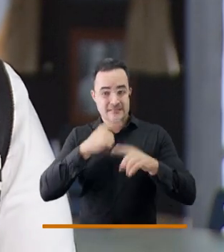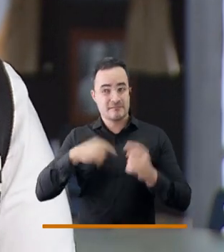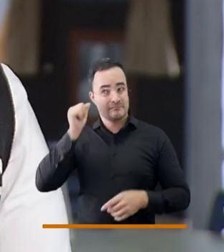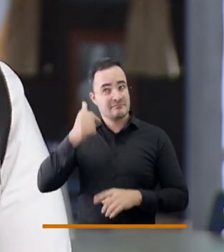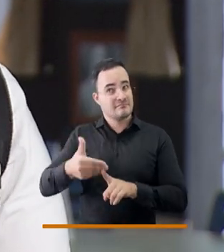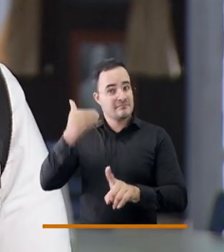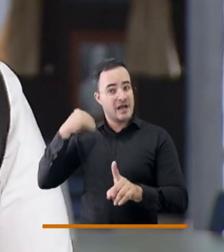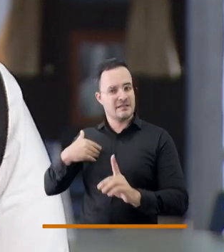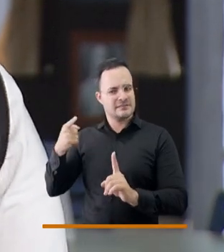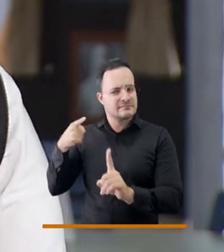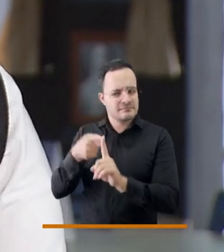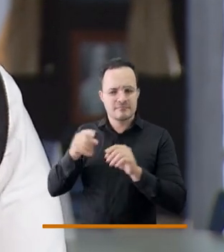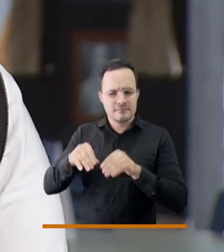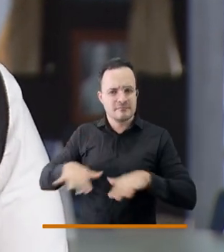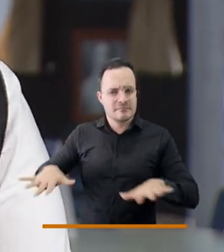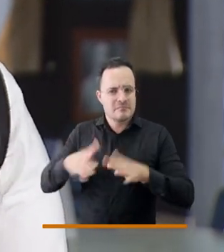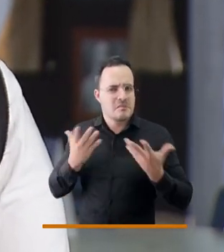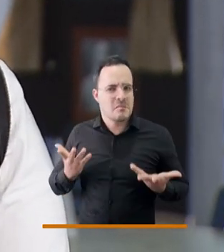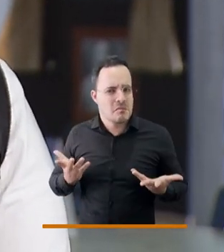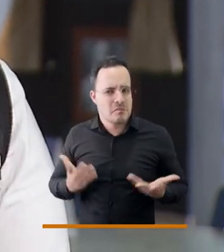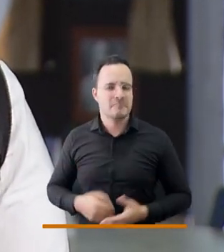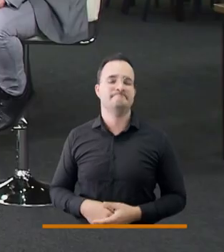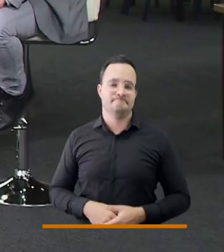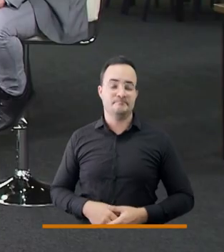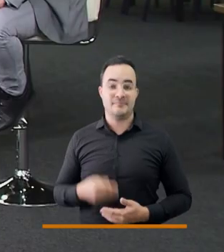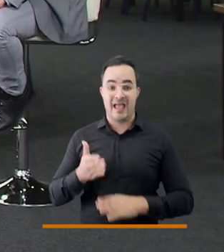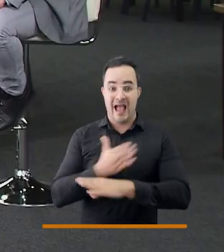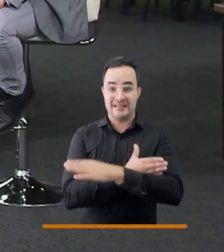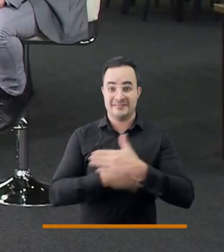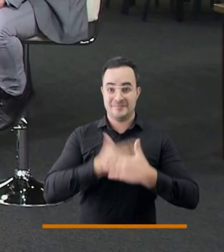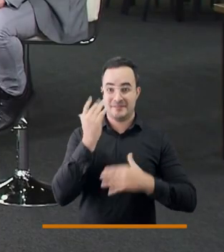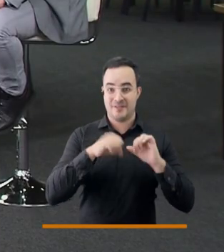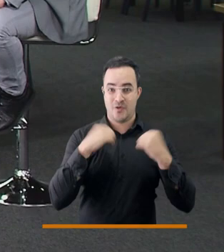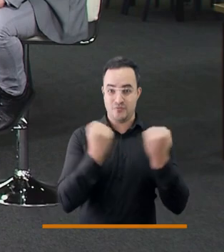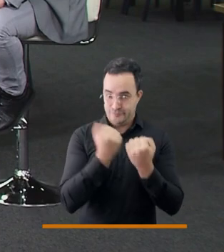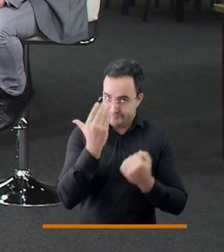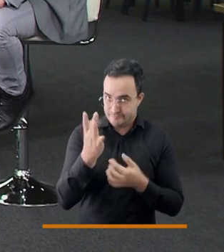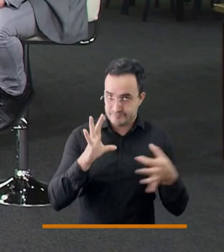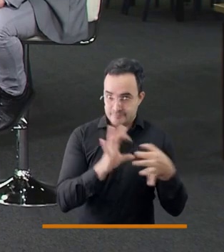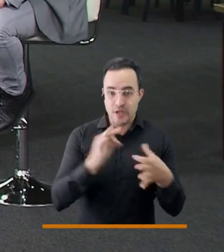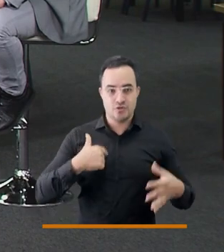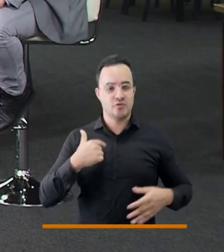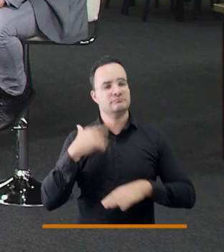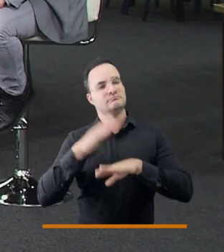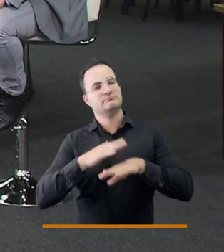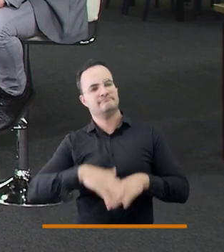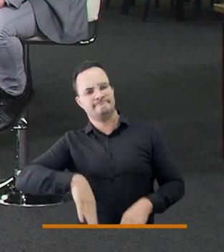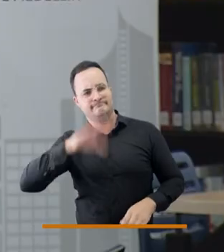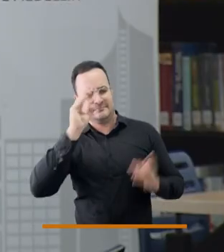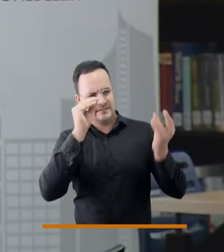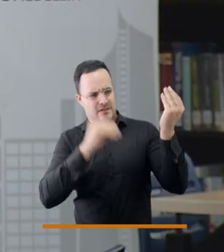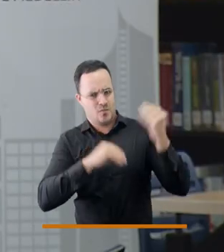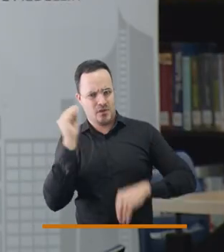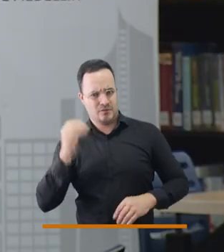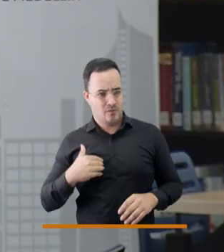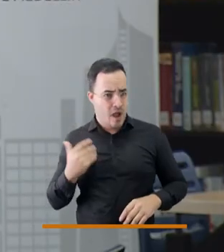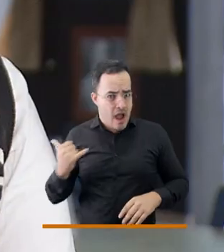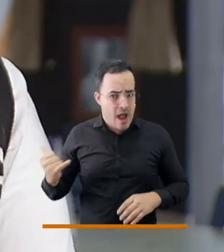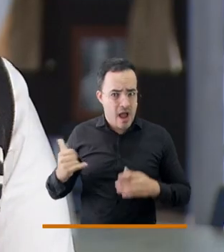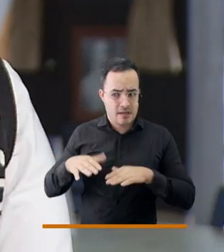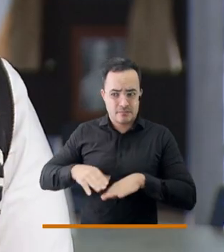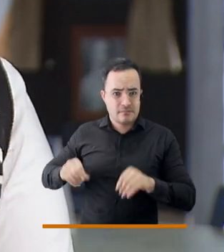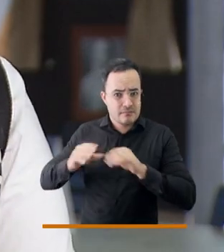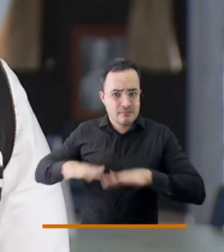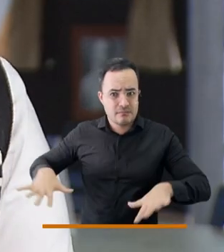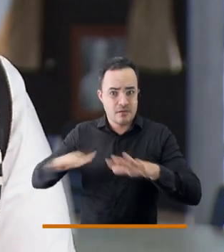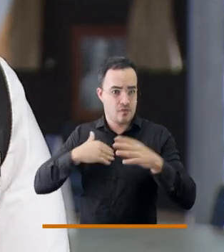lote, cómo apareció, inclusive cuando inició la socialización en el Consejo, pues yo fui la primera que me opuse porque ni siquiera sabíamos que existía un lote. Y resulta que